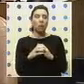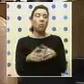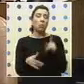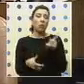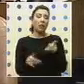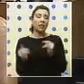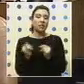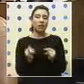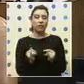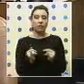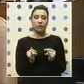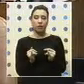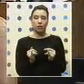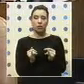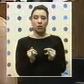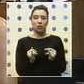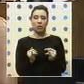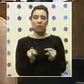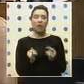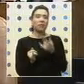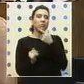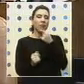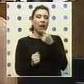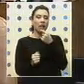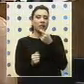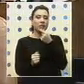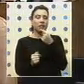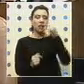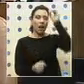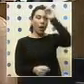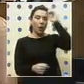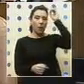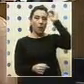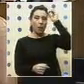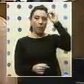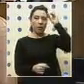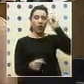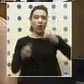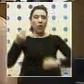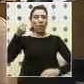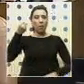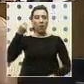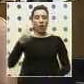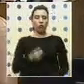con mayor facilidad la opinión del poderoso.